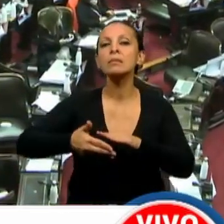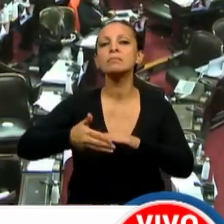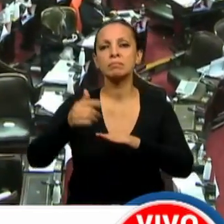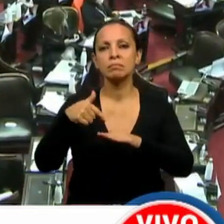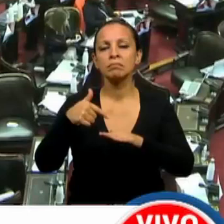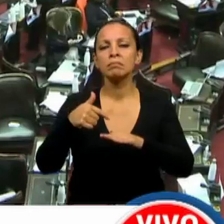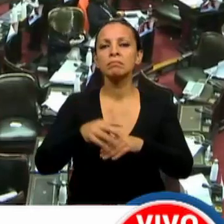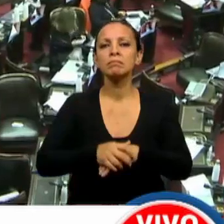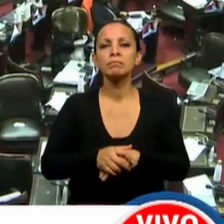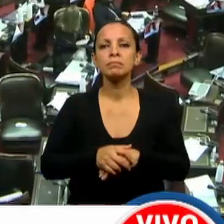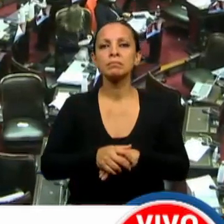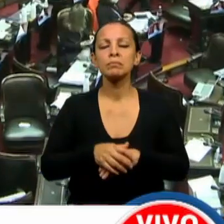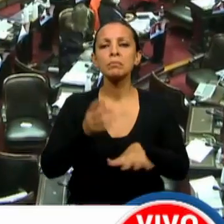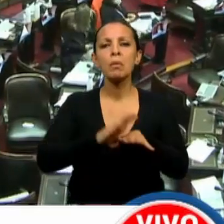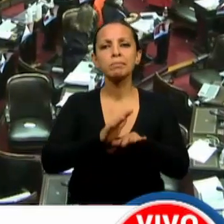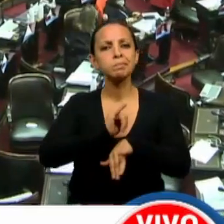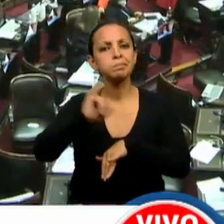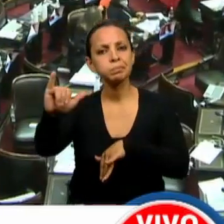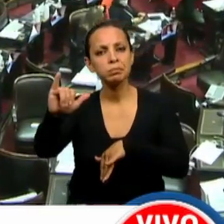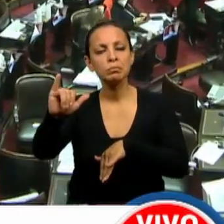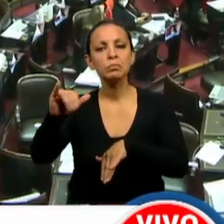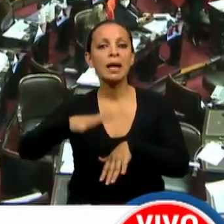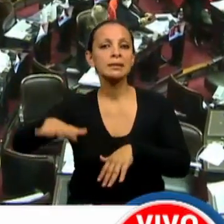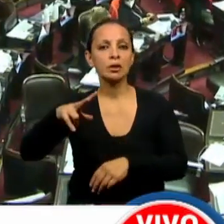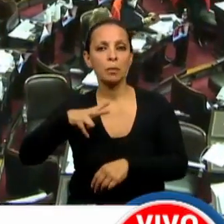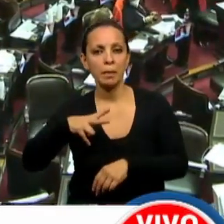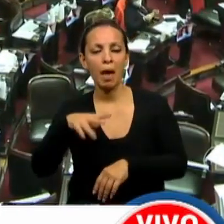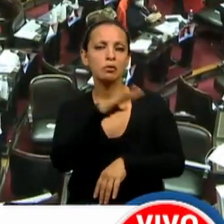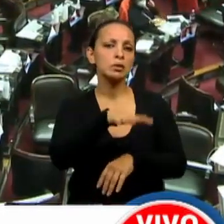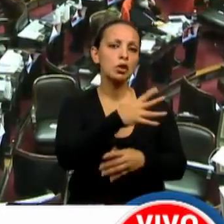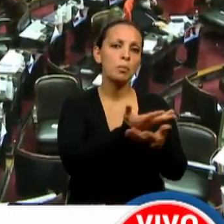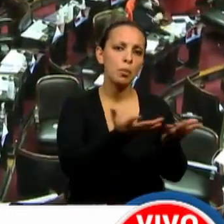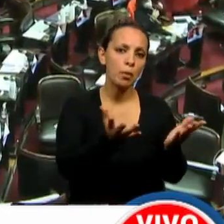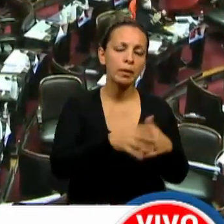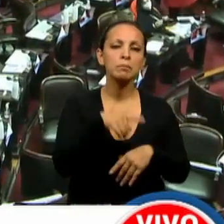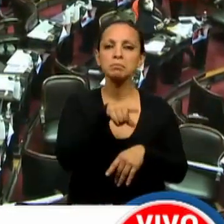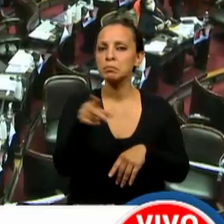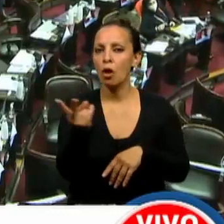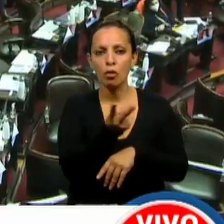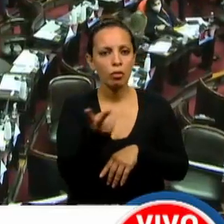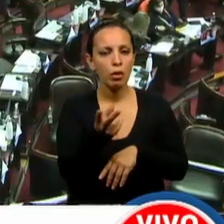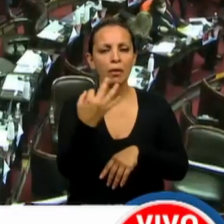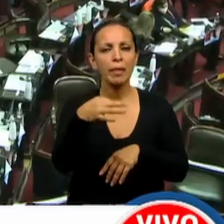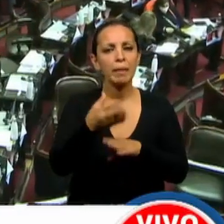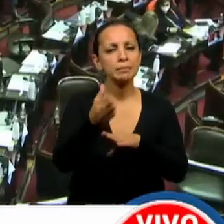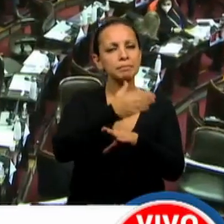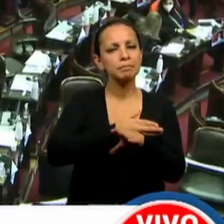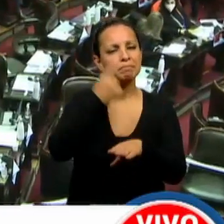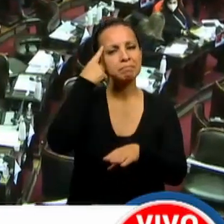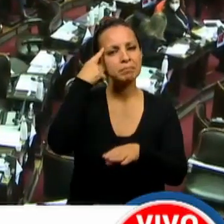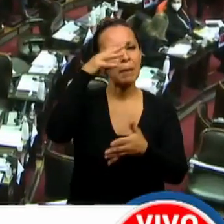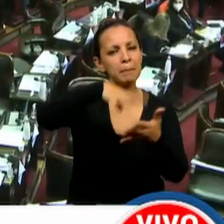permitirán tanto al sector privado como al público planificar y definir estrategias